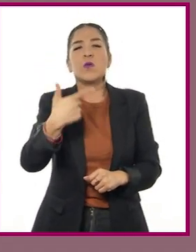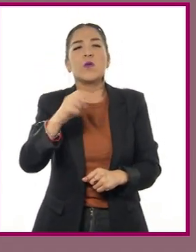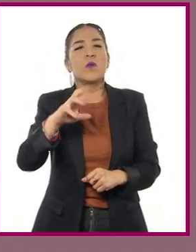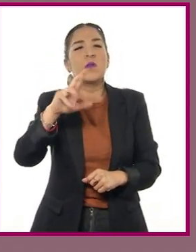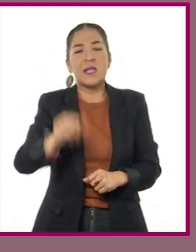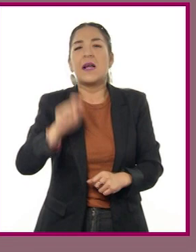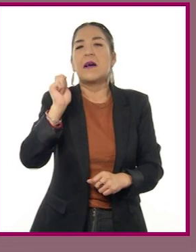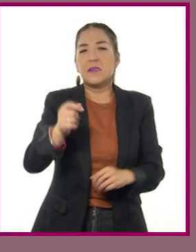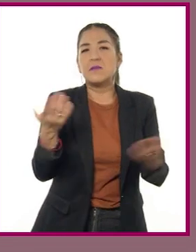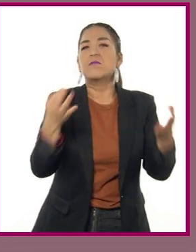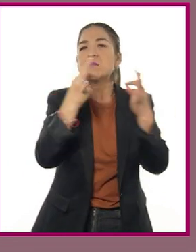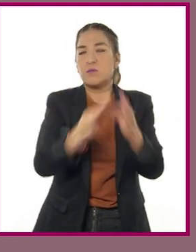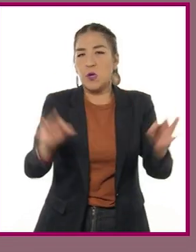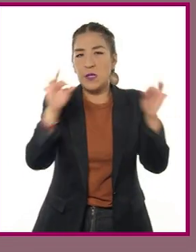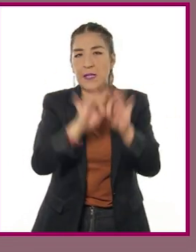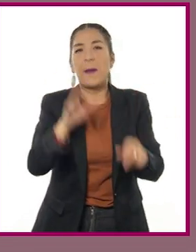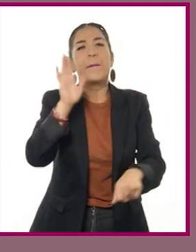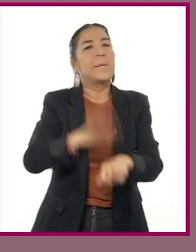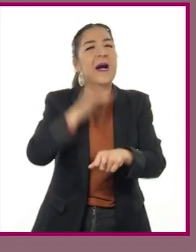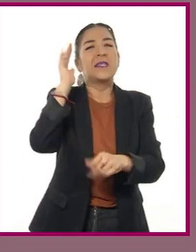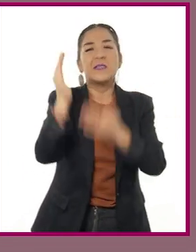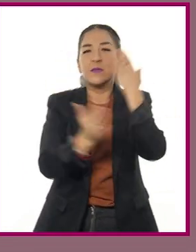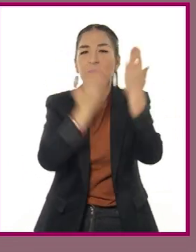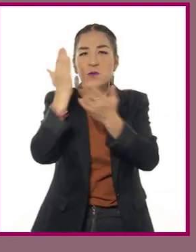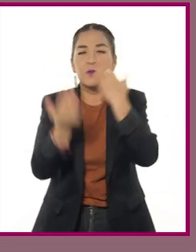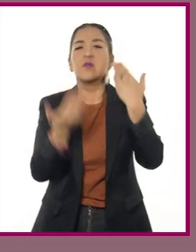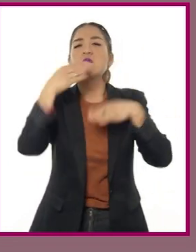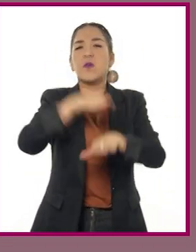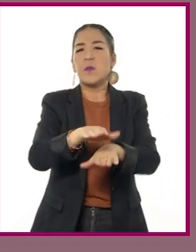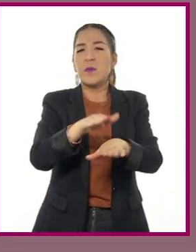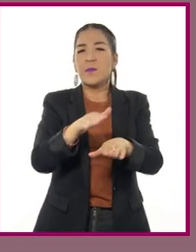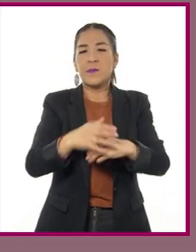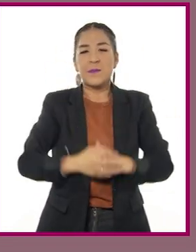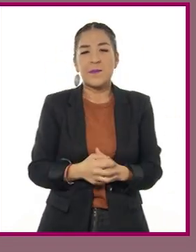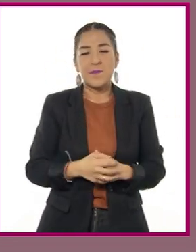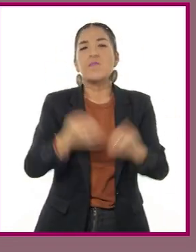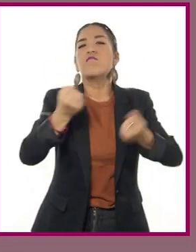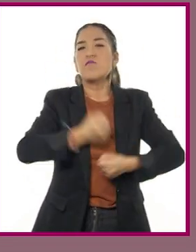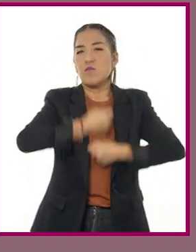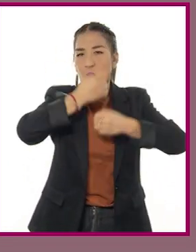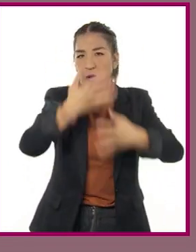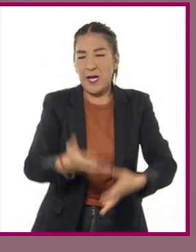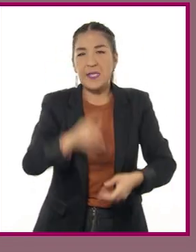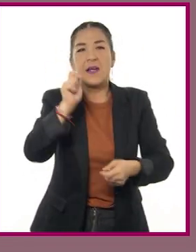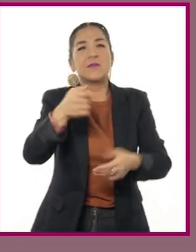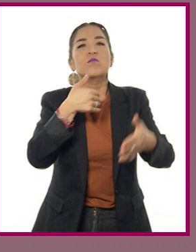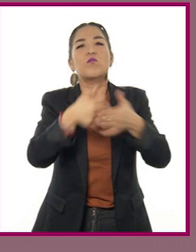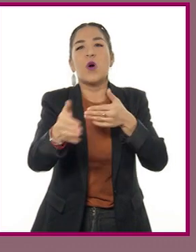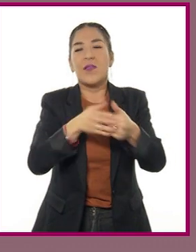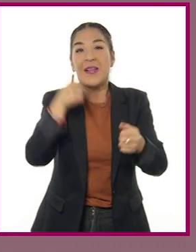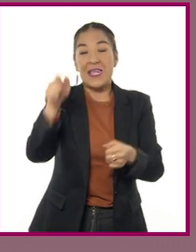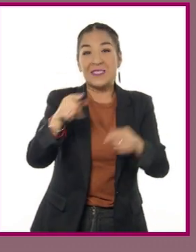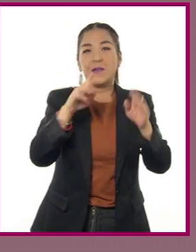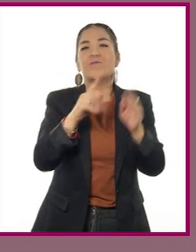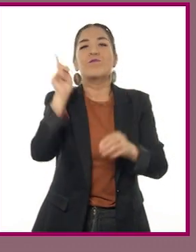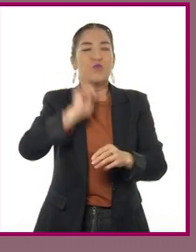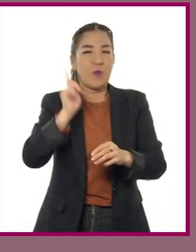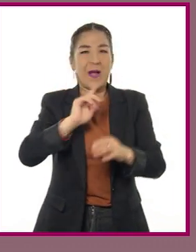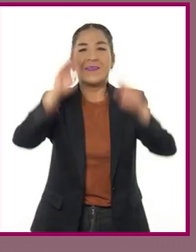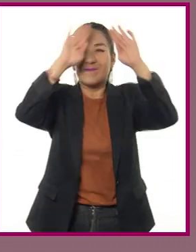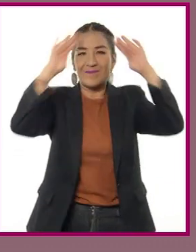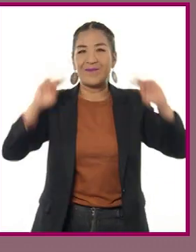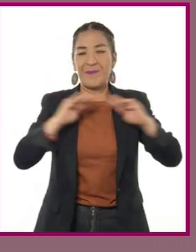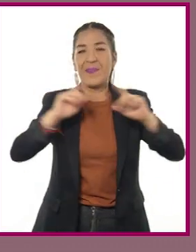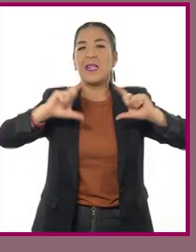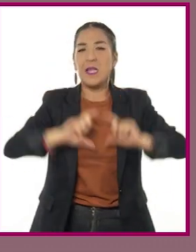que ha sido un poco más estudiado, sobre todo porque además fue poeta, fue contemporáneo de Sor Juana Inés de la Cruz. Entonces, desde